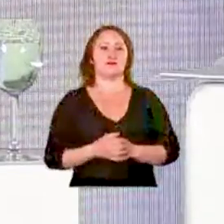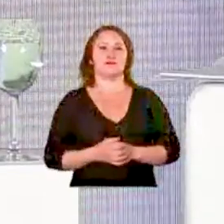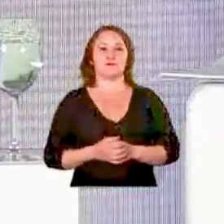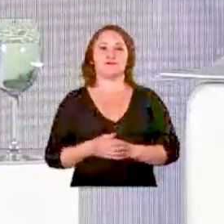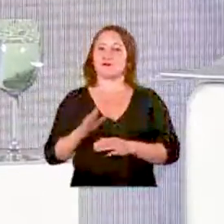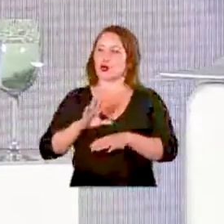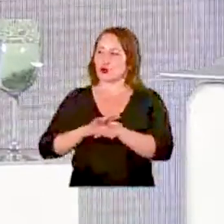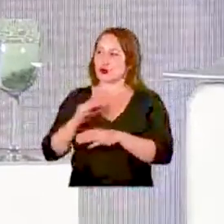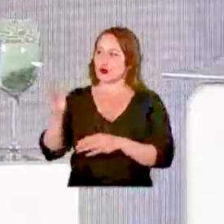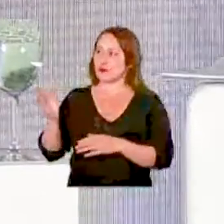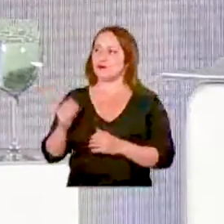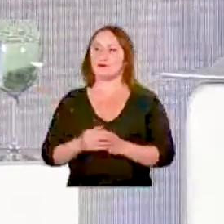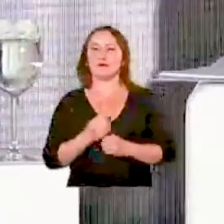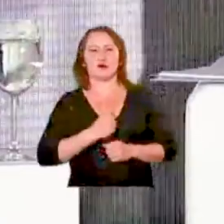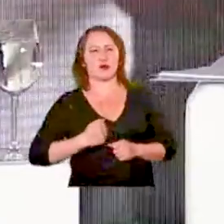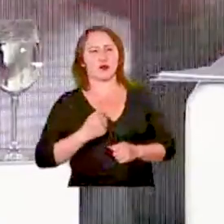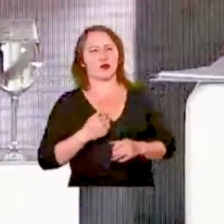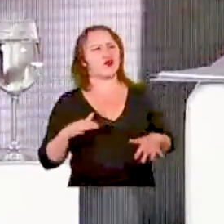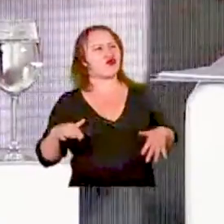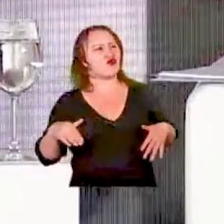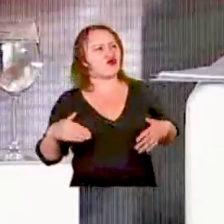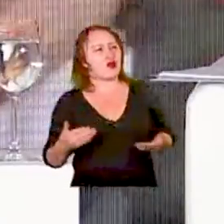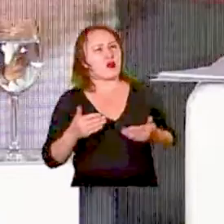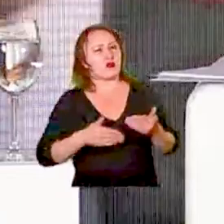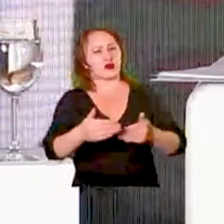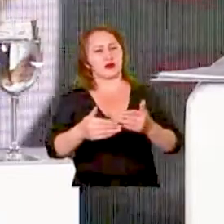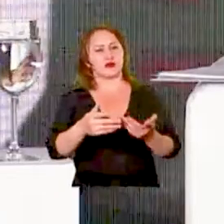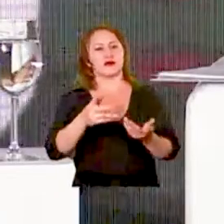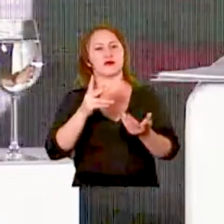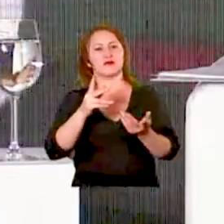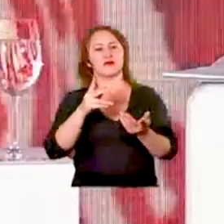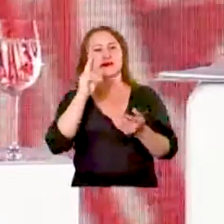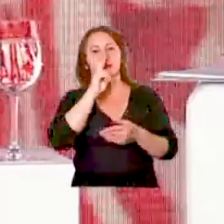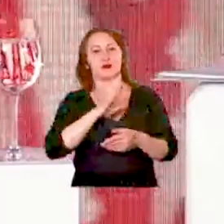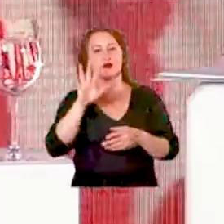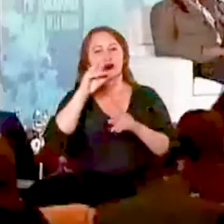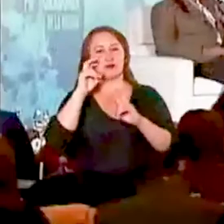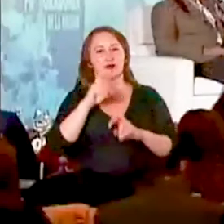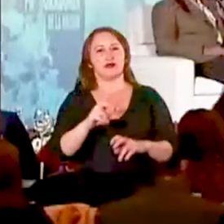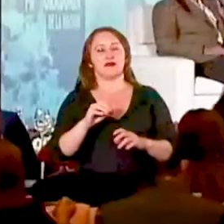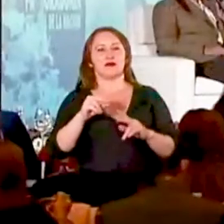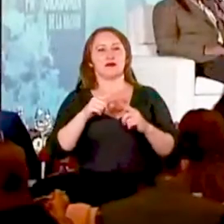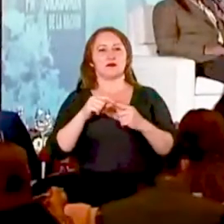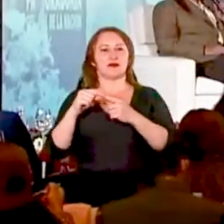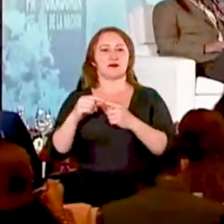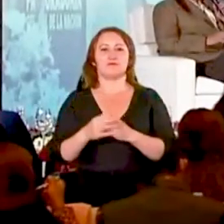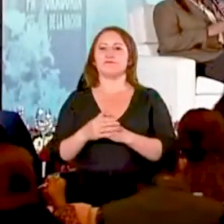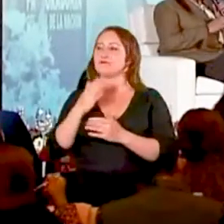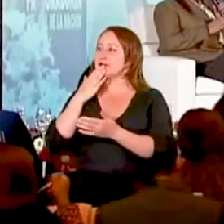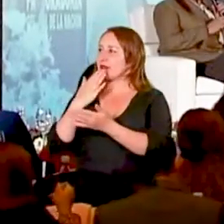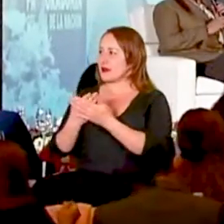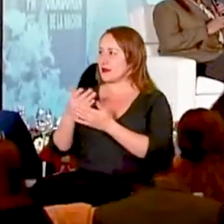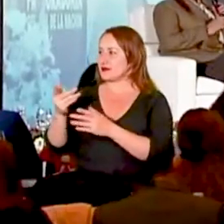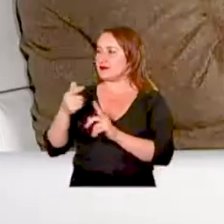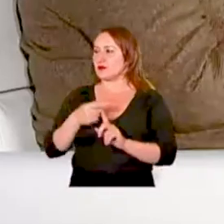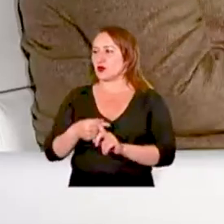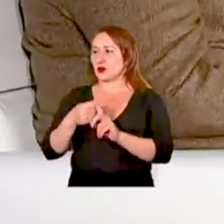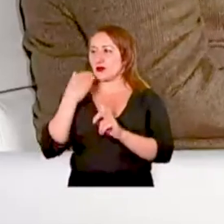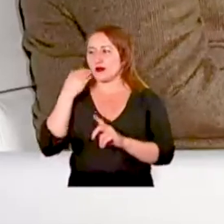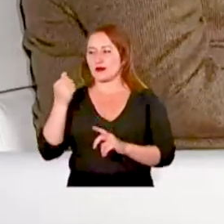Doctora Lucila, por favor, ¿cómo va eso y qué es eso de Dirección Nacional de Investigaciones Especiales? Gracias, señora